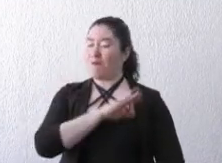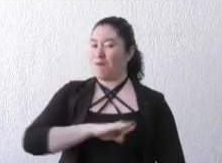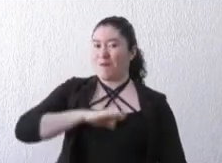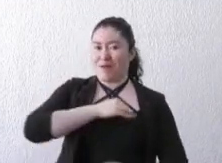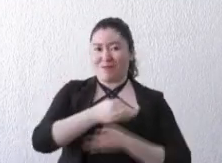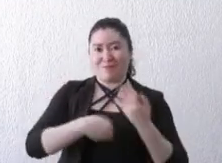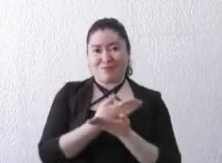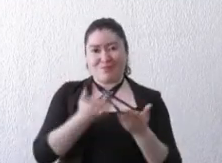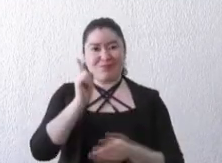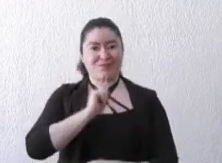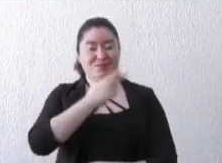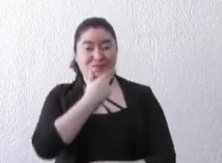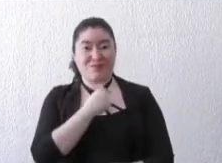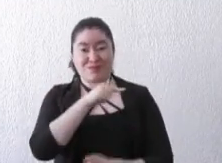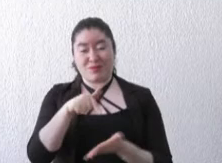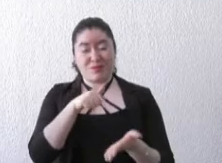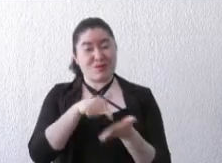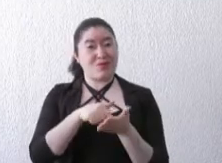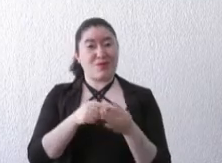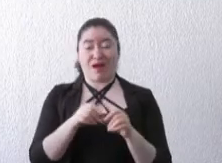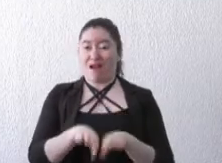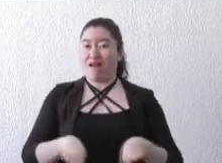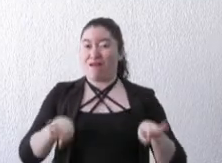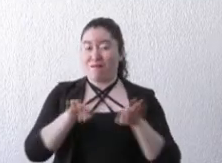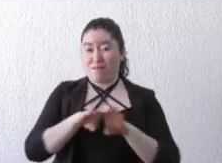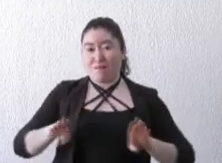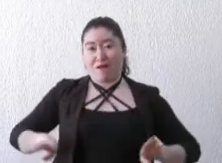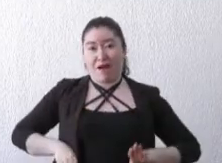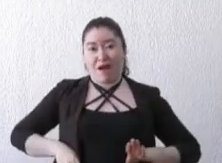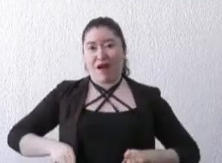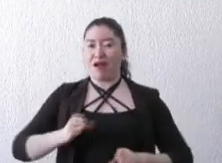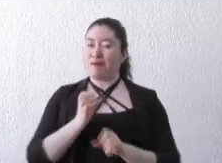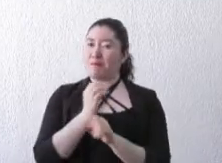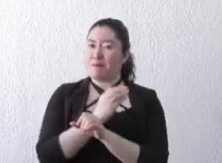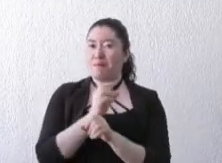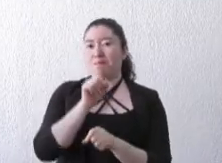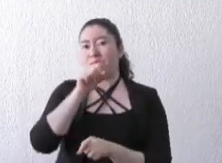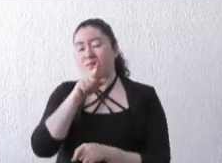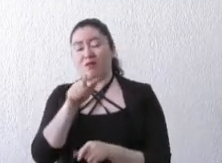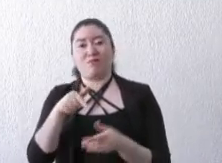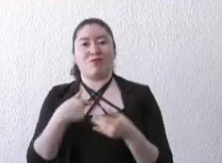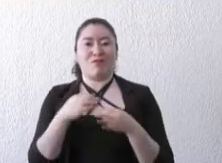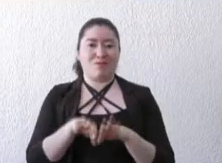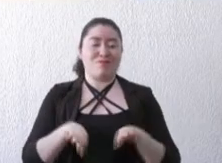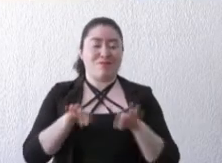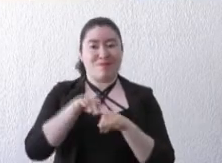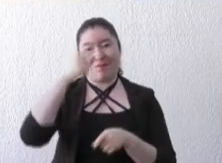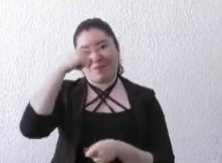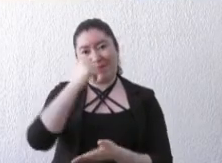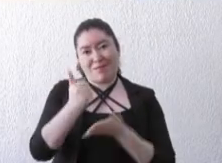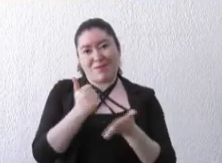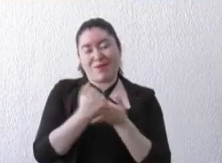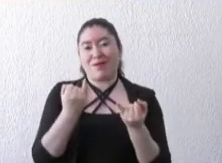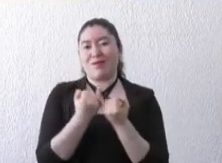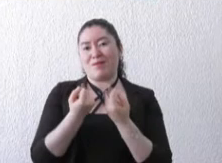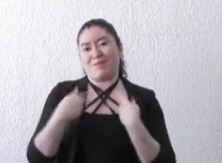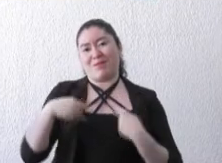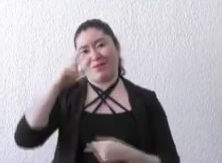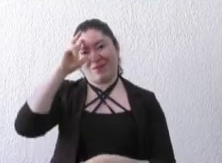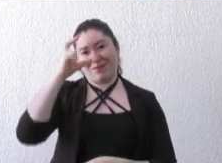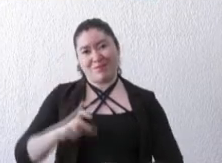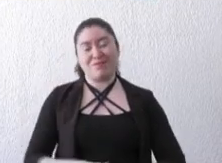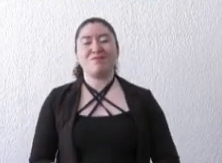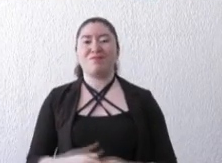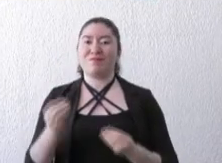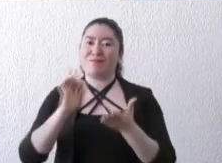características es de gran júbilo para la ciudad y por supuesto para los miguelhidalguenses. Muchas gracias. Las palabras de